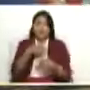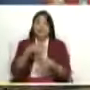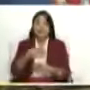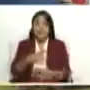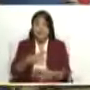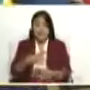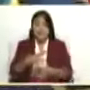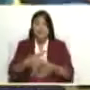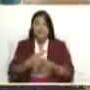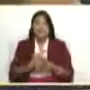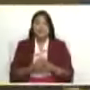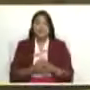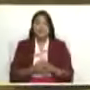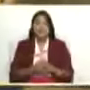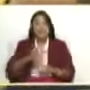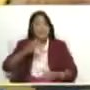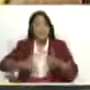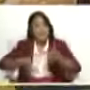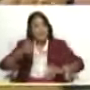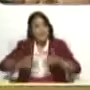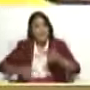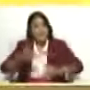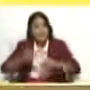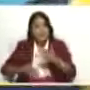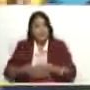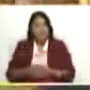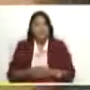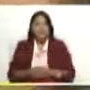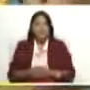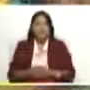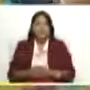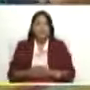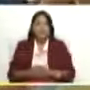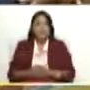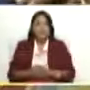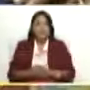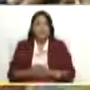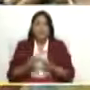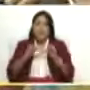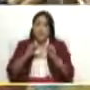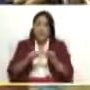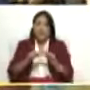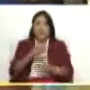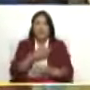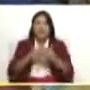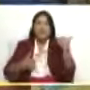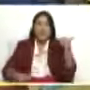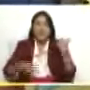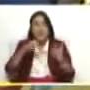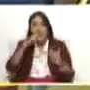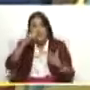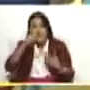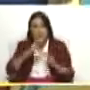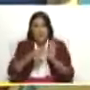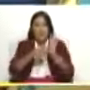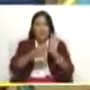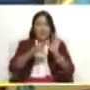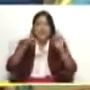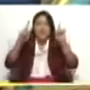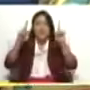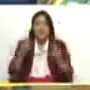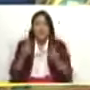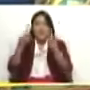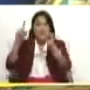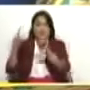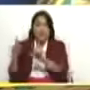categoría del atletismo donde dio todo por el todo aquí seguimos viendo como el presidente constitucional de la República bolivariana de Venezuela Nicolás Maduro